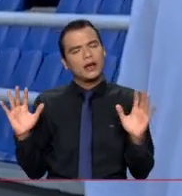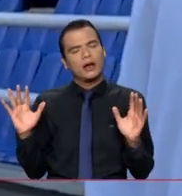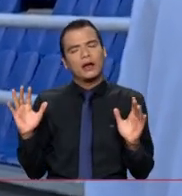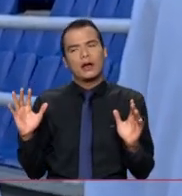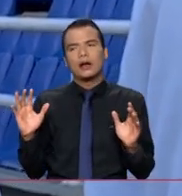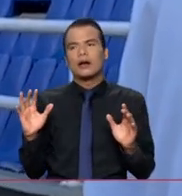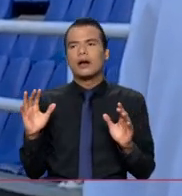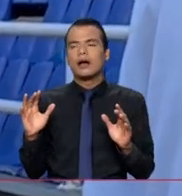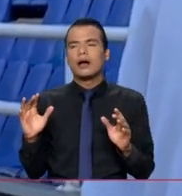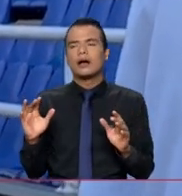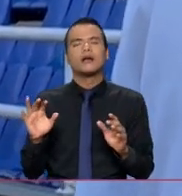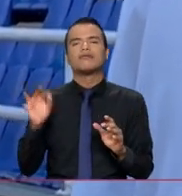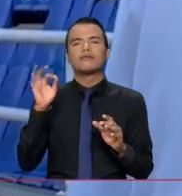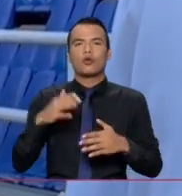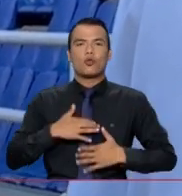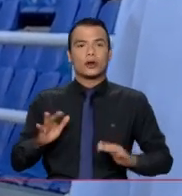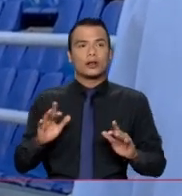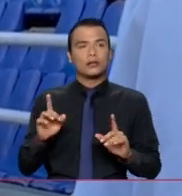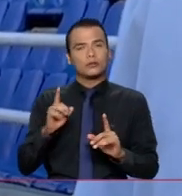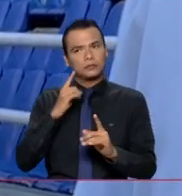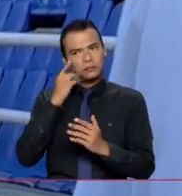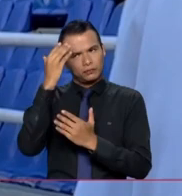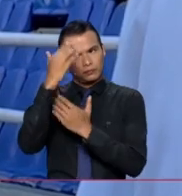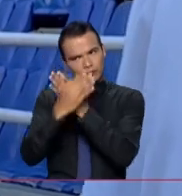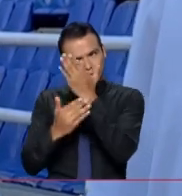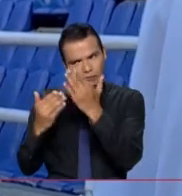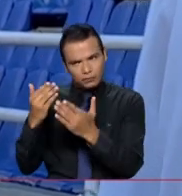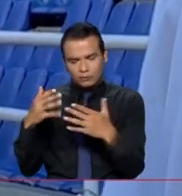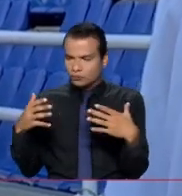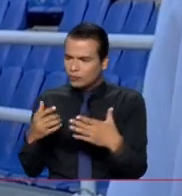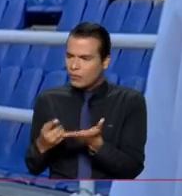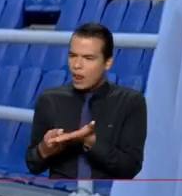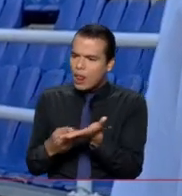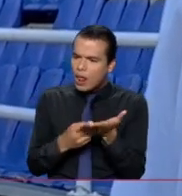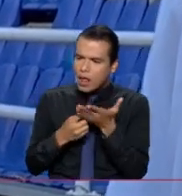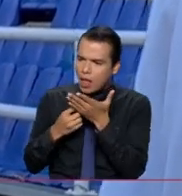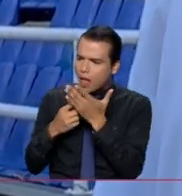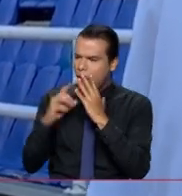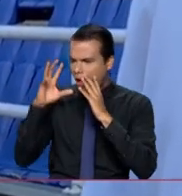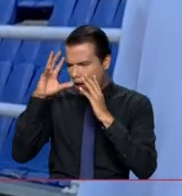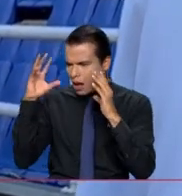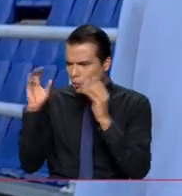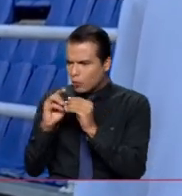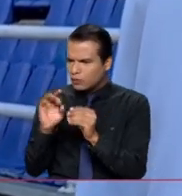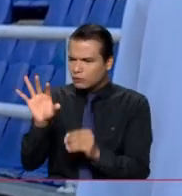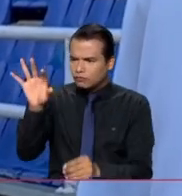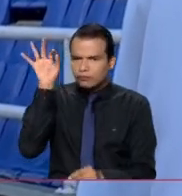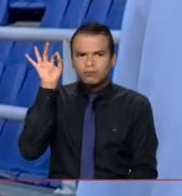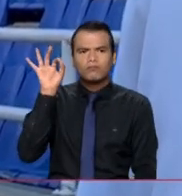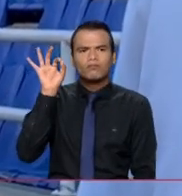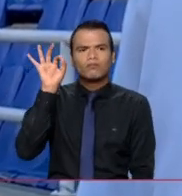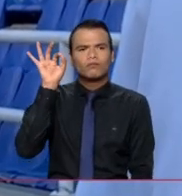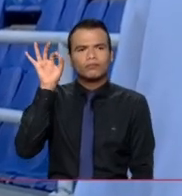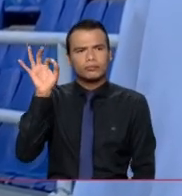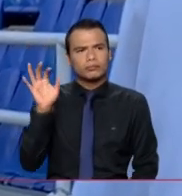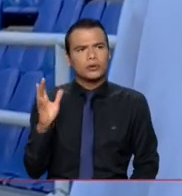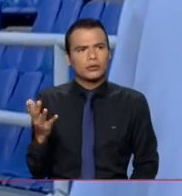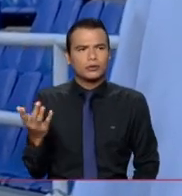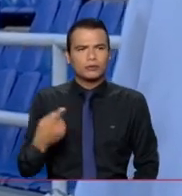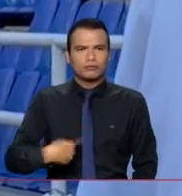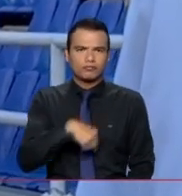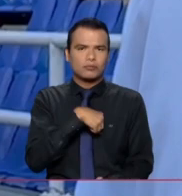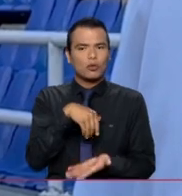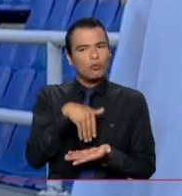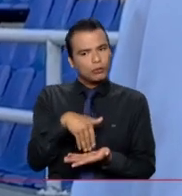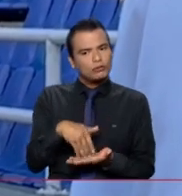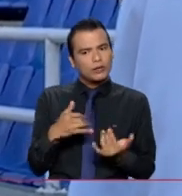viene y usted lo tiene que aceptar. No, esto es un trabajo mancomunado. Teníamos una, digamos, una posición frente al tema de Jader